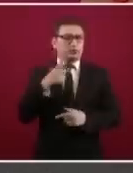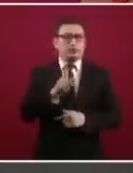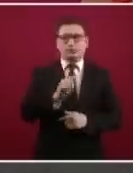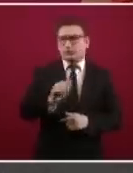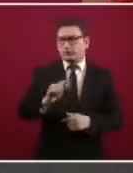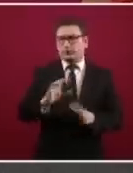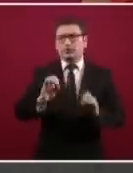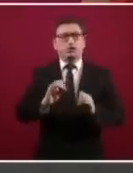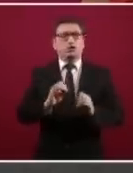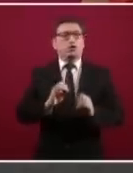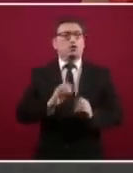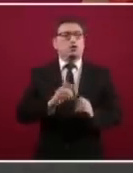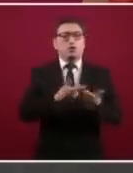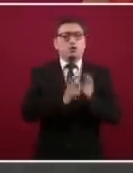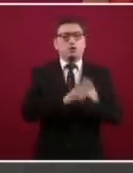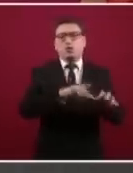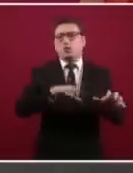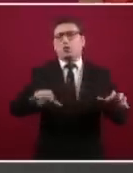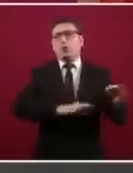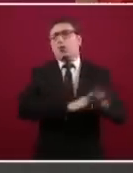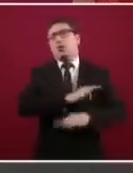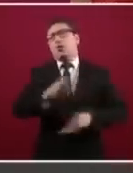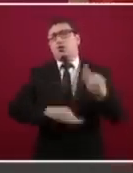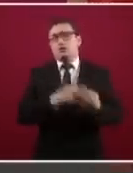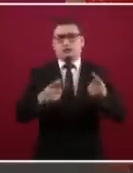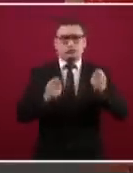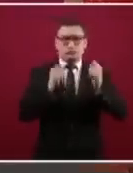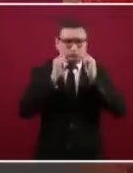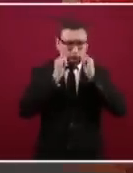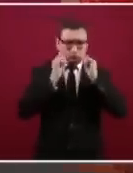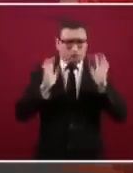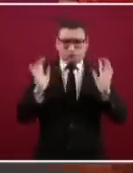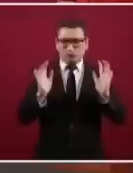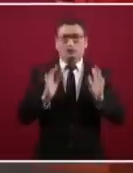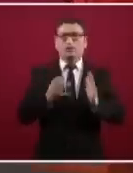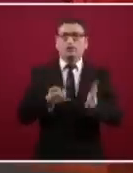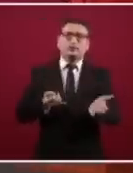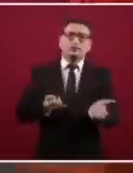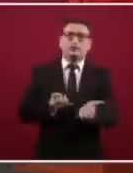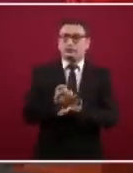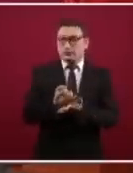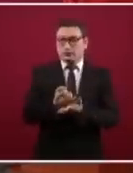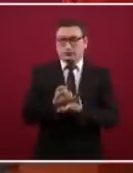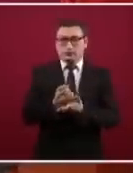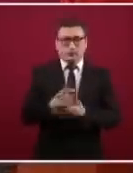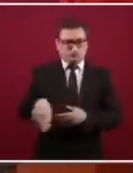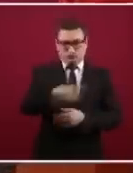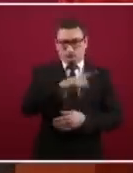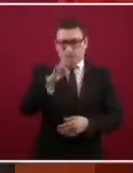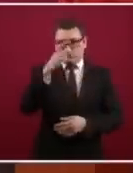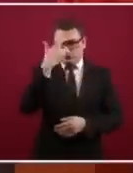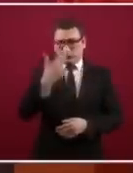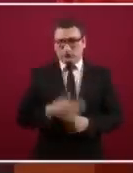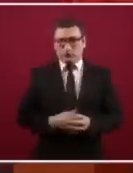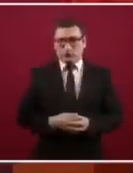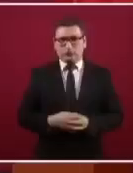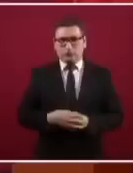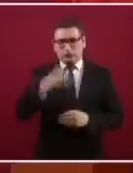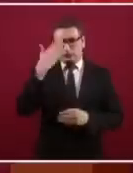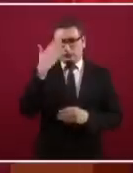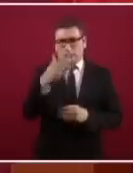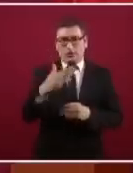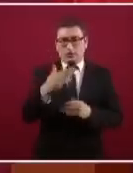o todos los partidos, porque esta decisión, les recuerdo, de ampliar